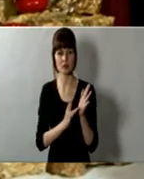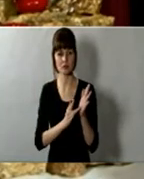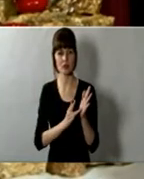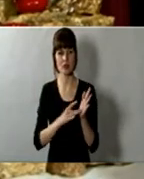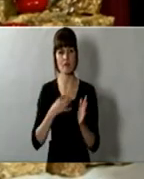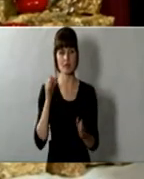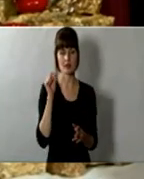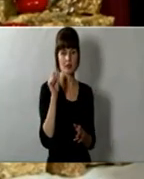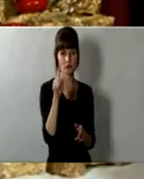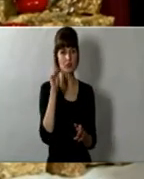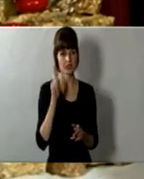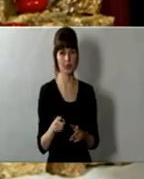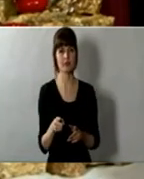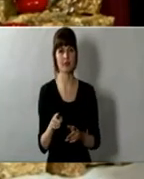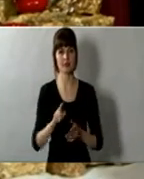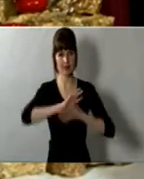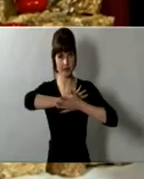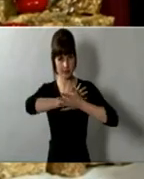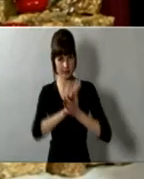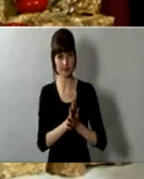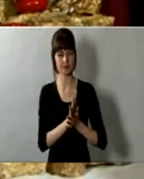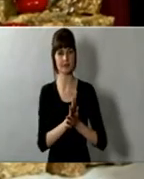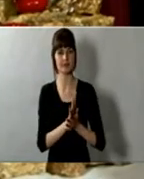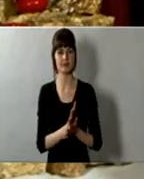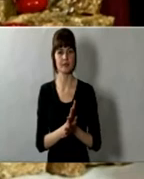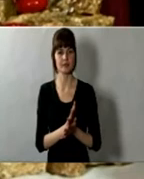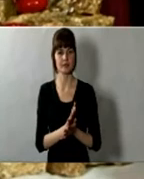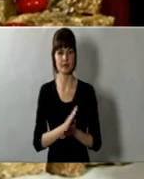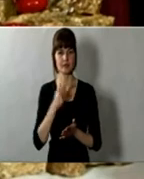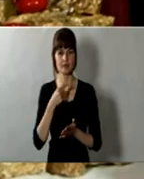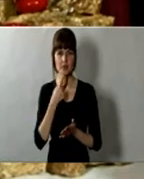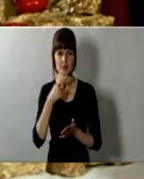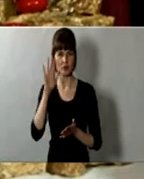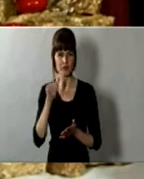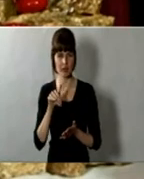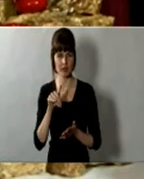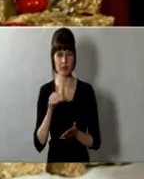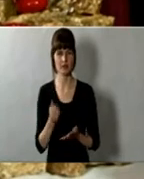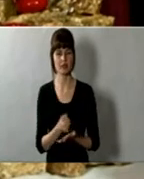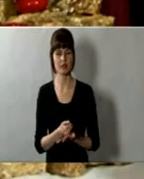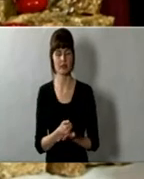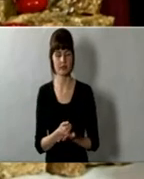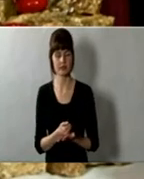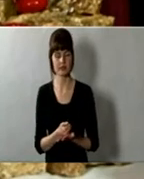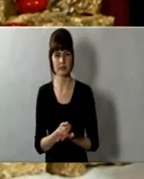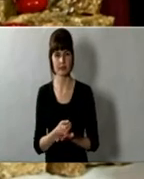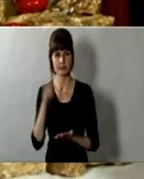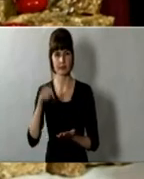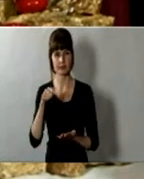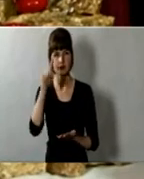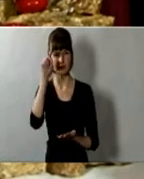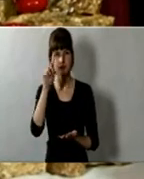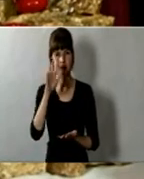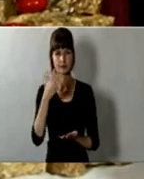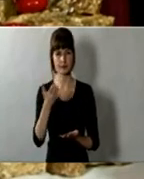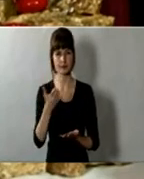Vas a estar insípido Vas a estar sin sabor No vas a poder condimentar Por eso vamos a pedir Al Señor En